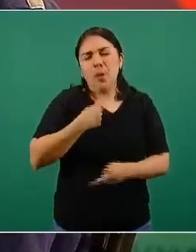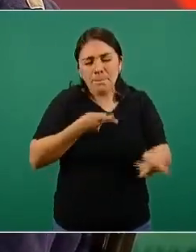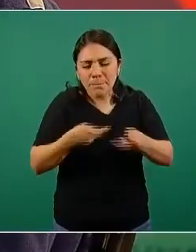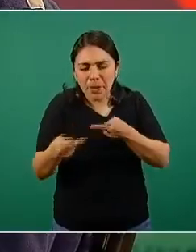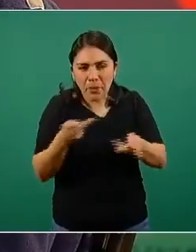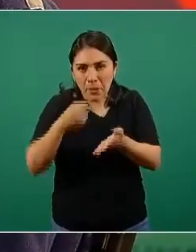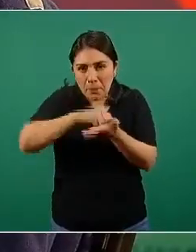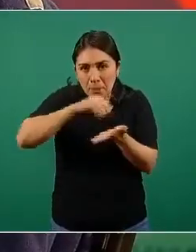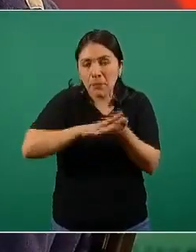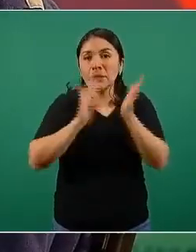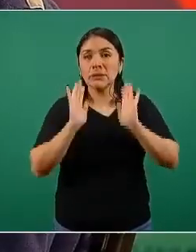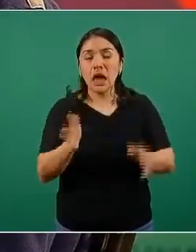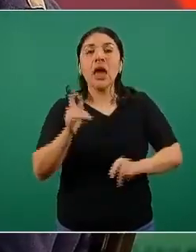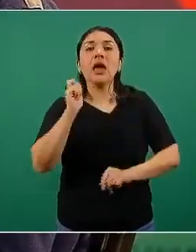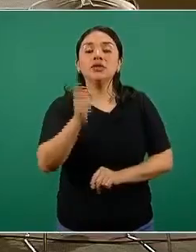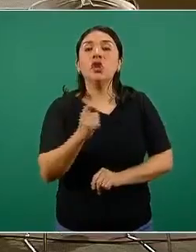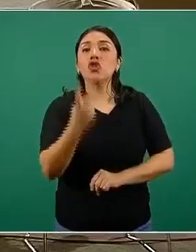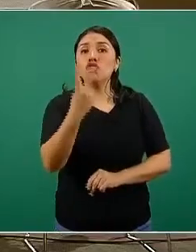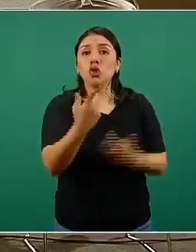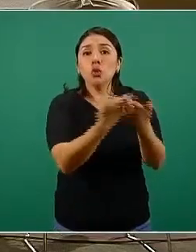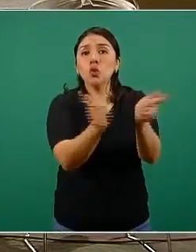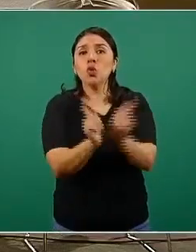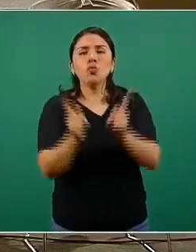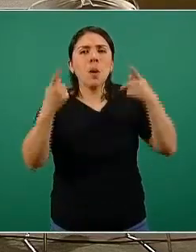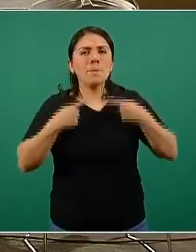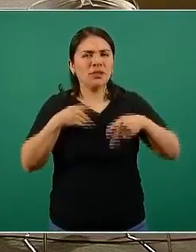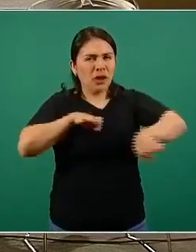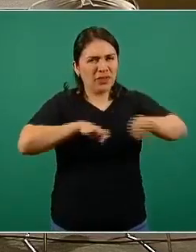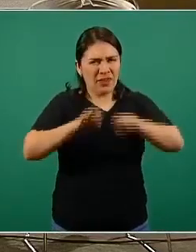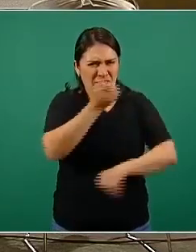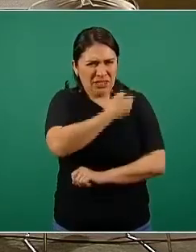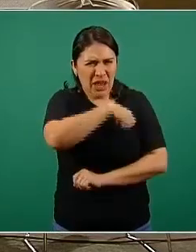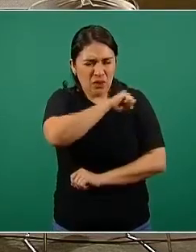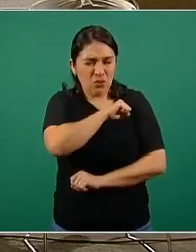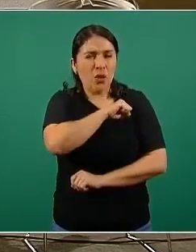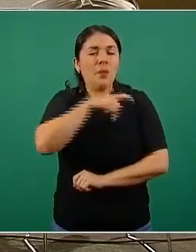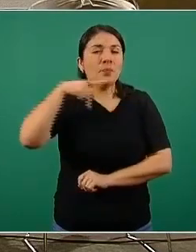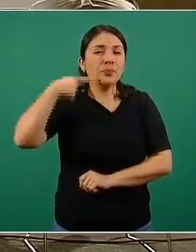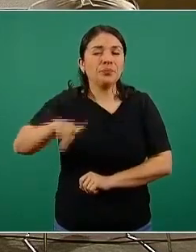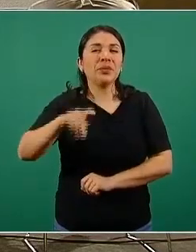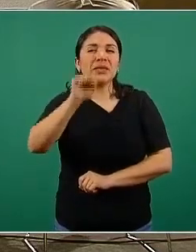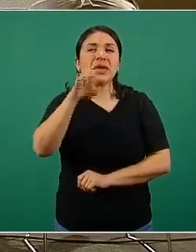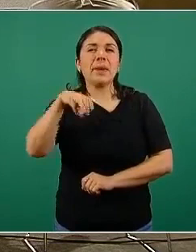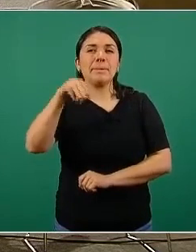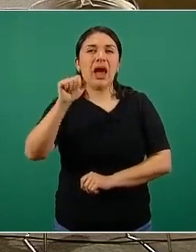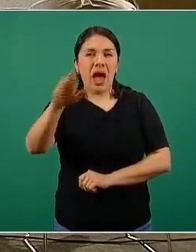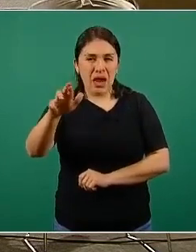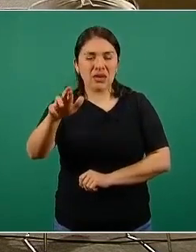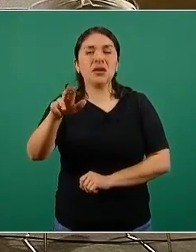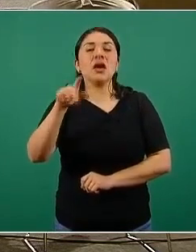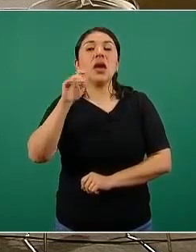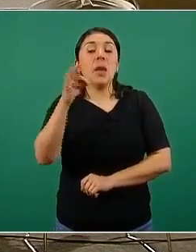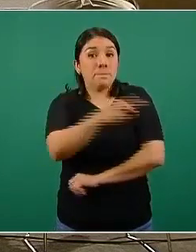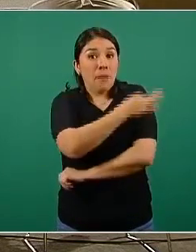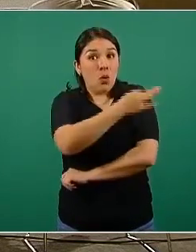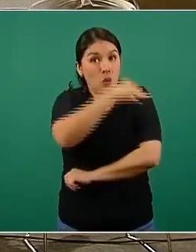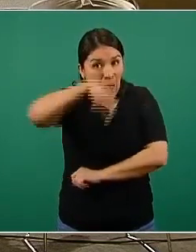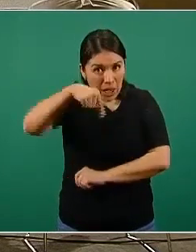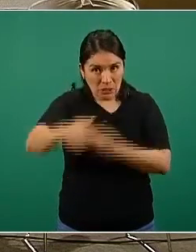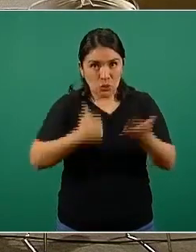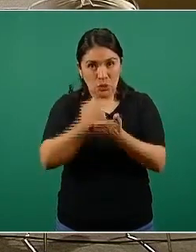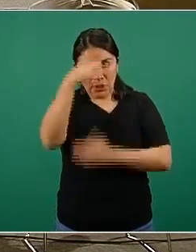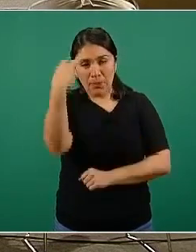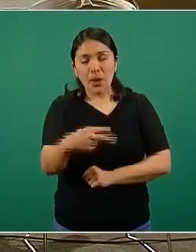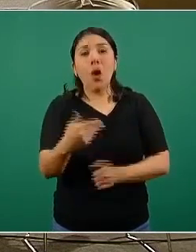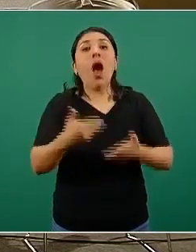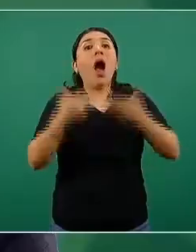programados, son 2 grupos de personal de salud de la Secretaría de Marina que se vacunaron aquí y que ahora